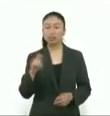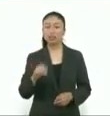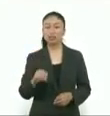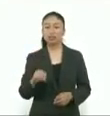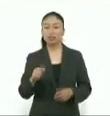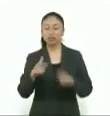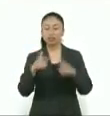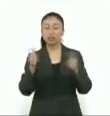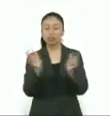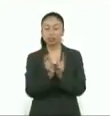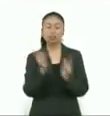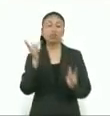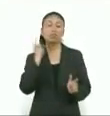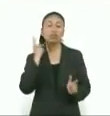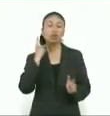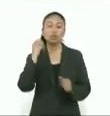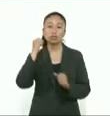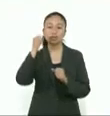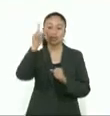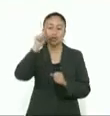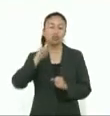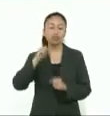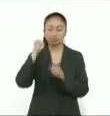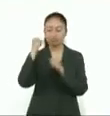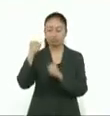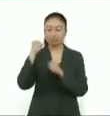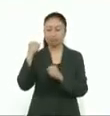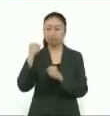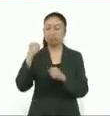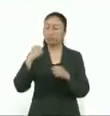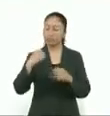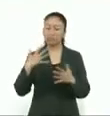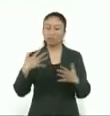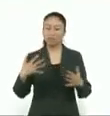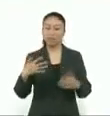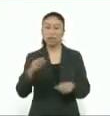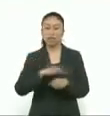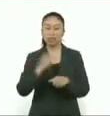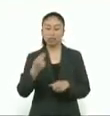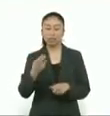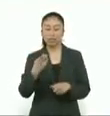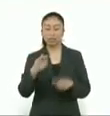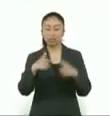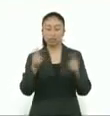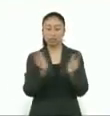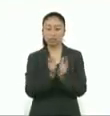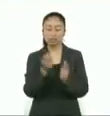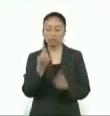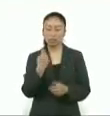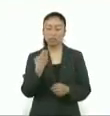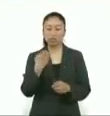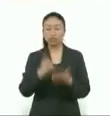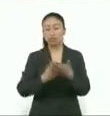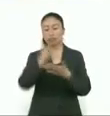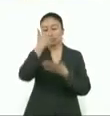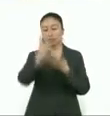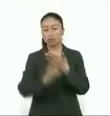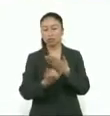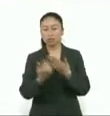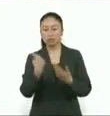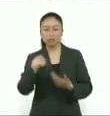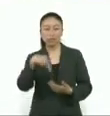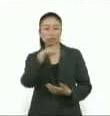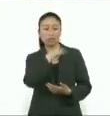será feminista o no será. Porque este movimiento es nuestro y para las mujeres de las